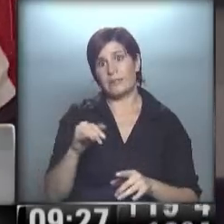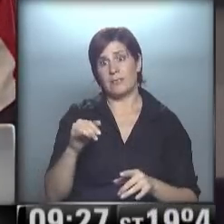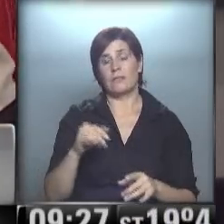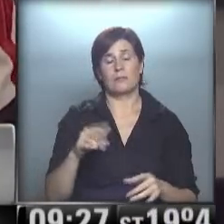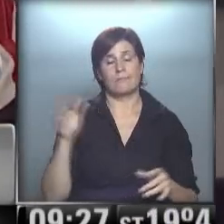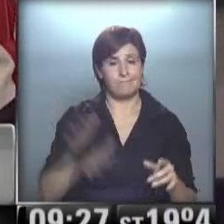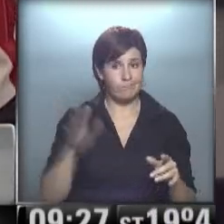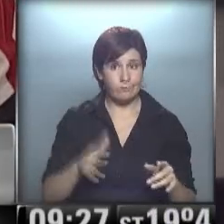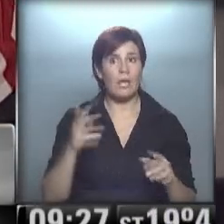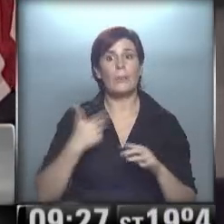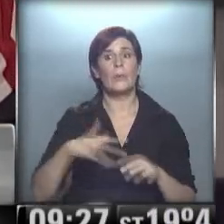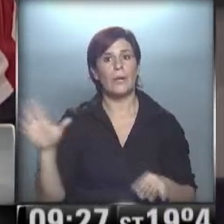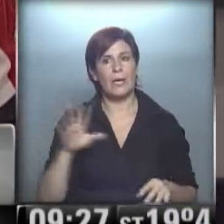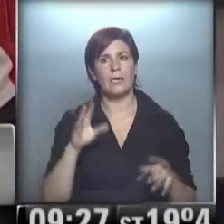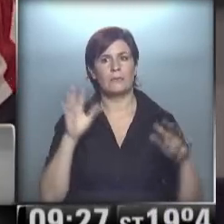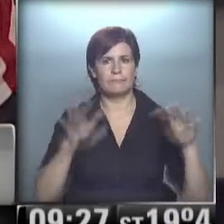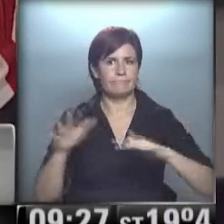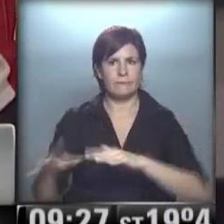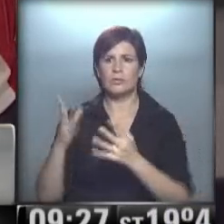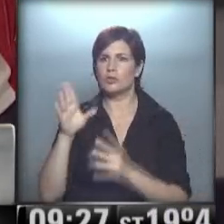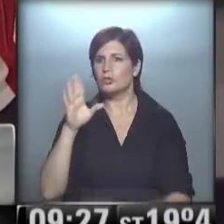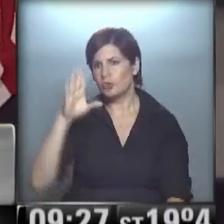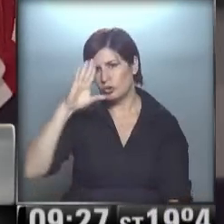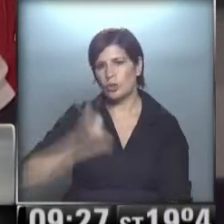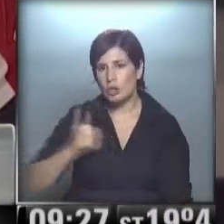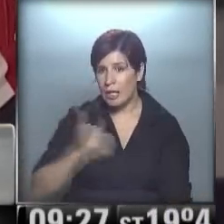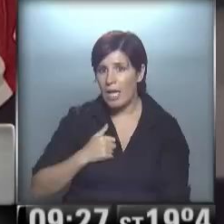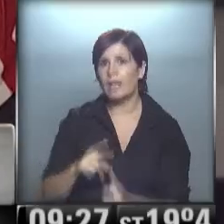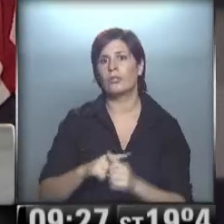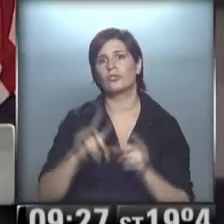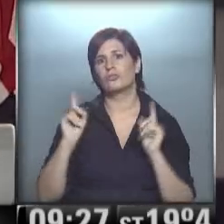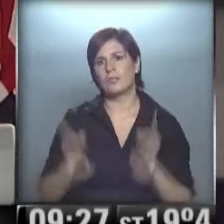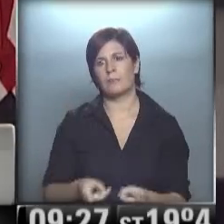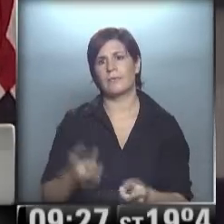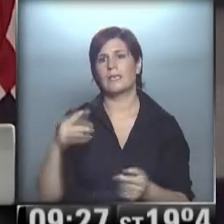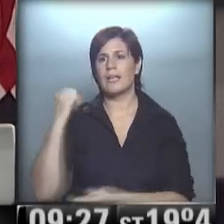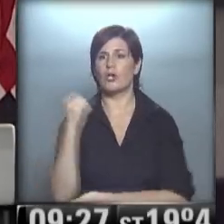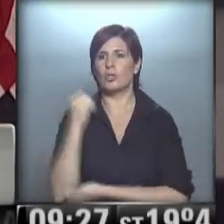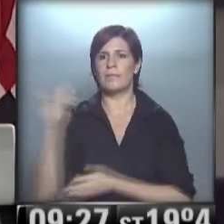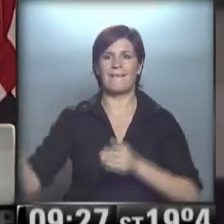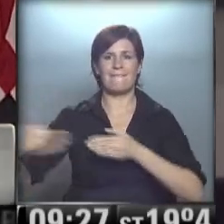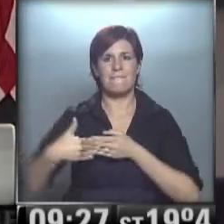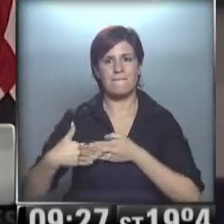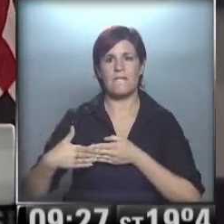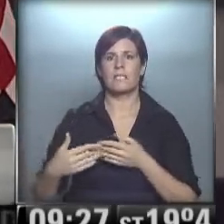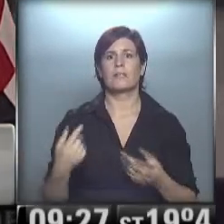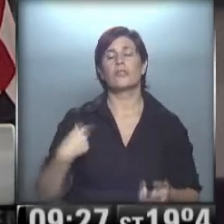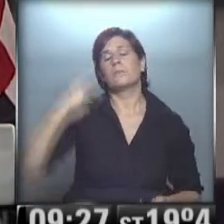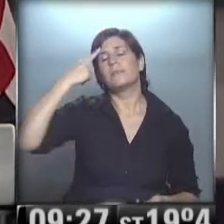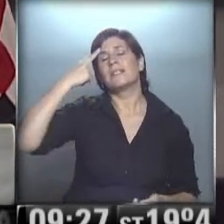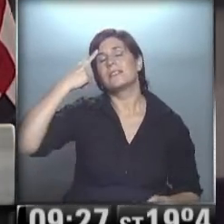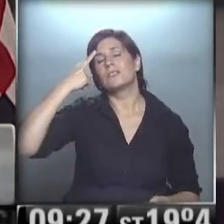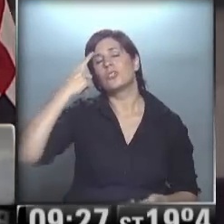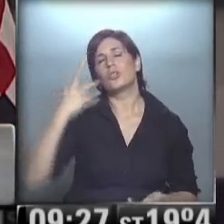enviar o circundar el lugar hay posiblemente sanciones económicas mi opinión es que va a ser muy